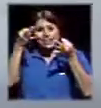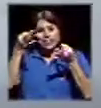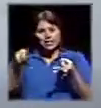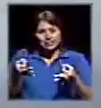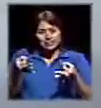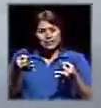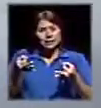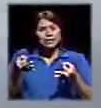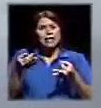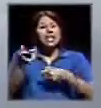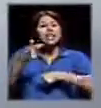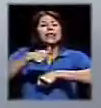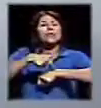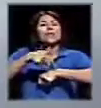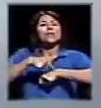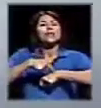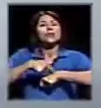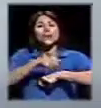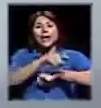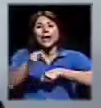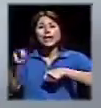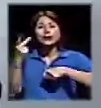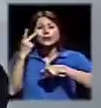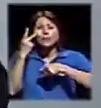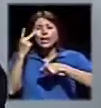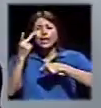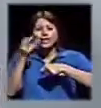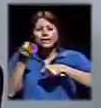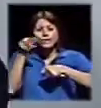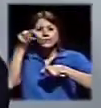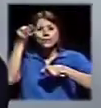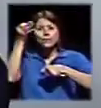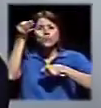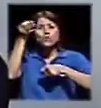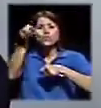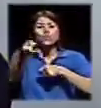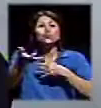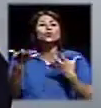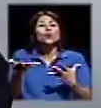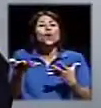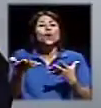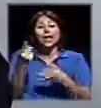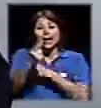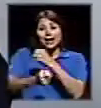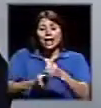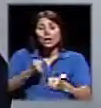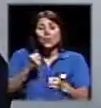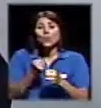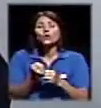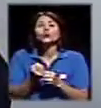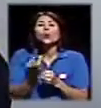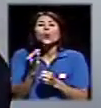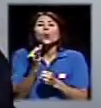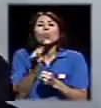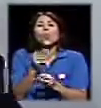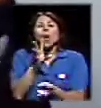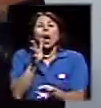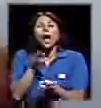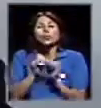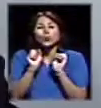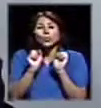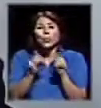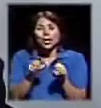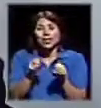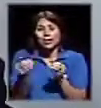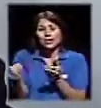futuro, cuánto es lo que el año próximo podría recaudarse, porque de alguna manera ese